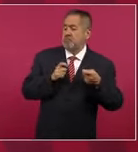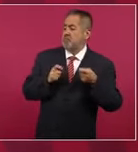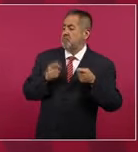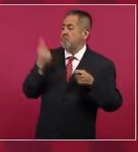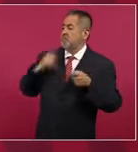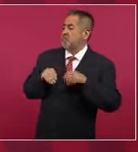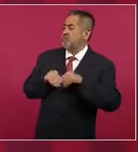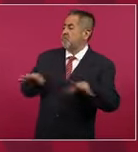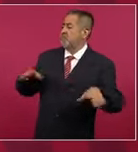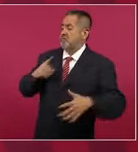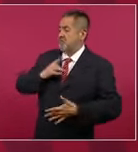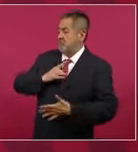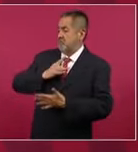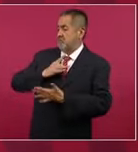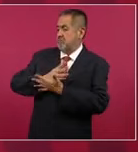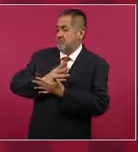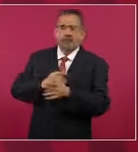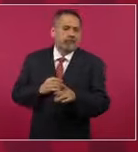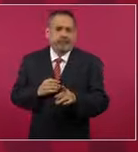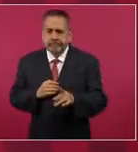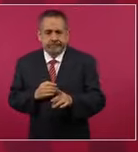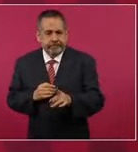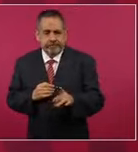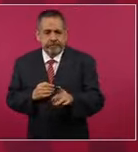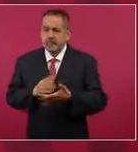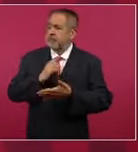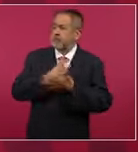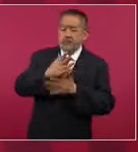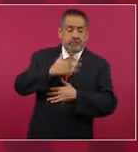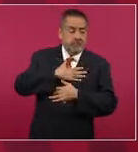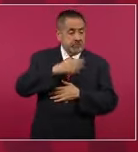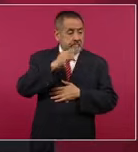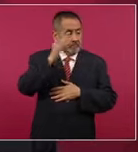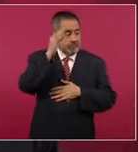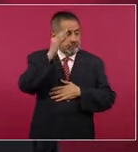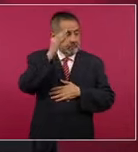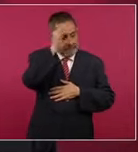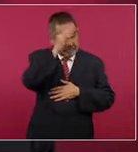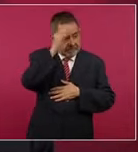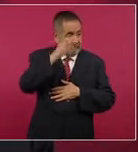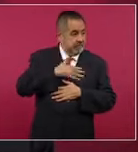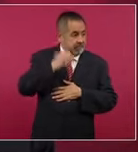que lleven a querer resolver los problemas